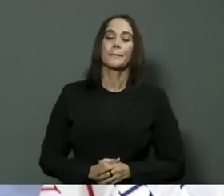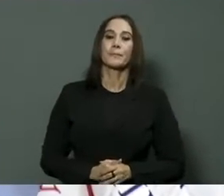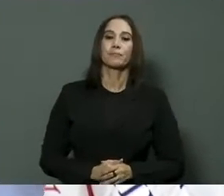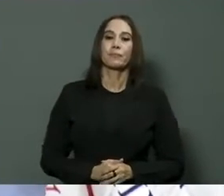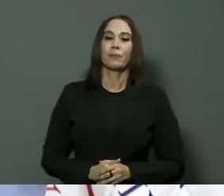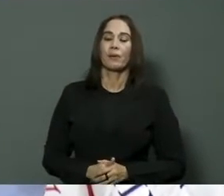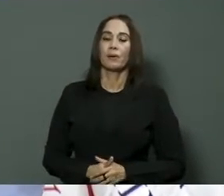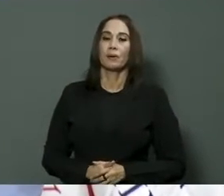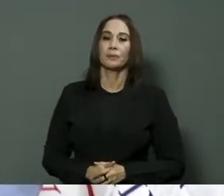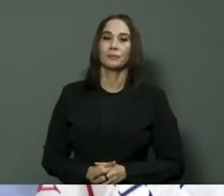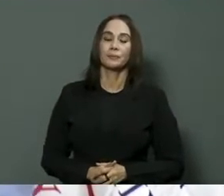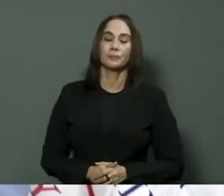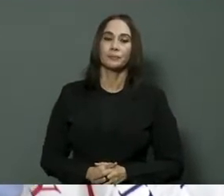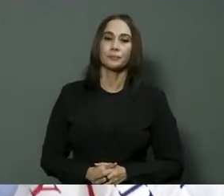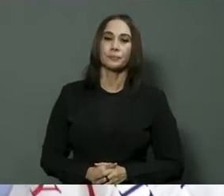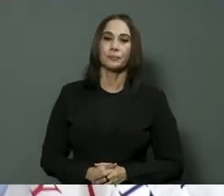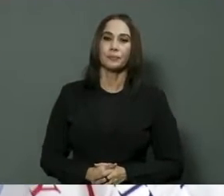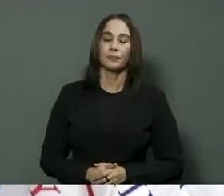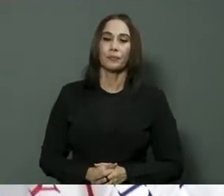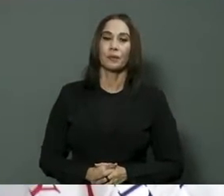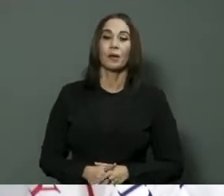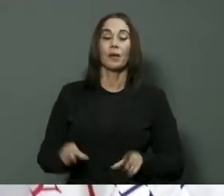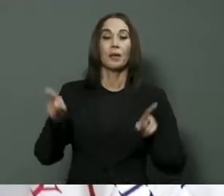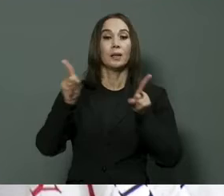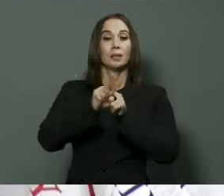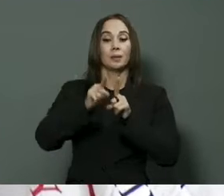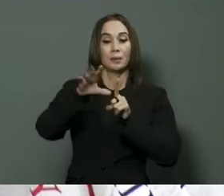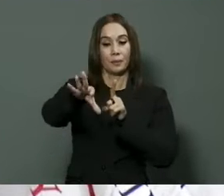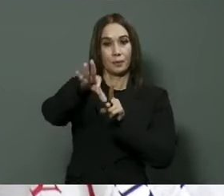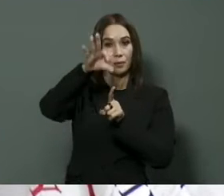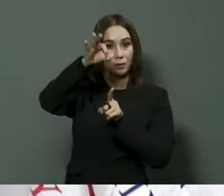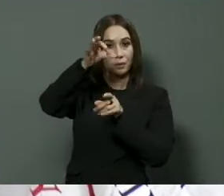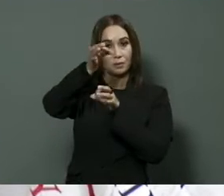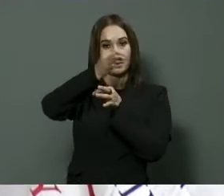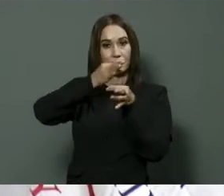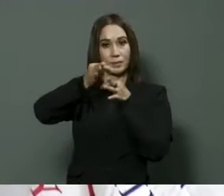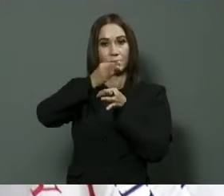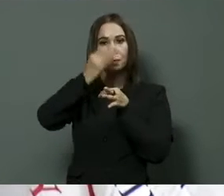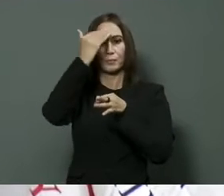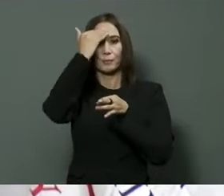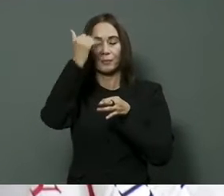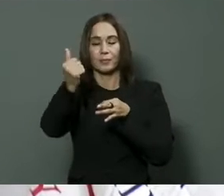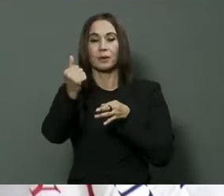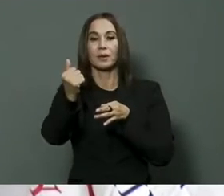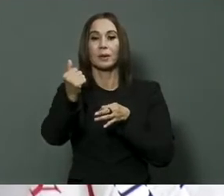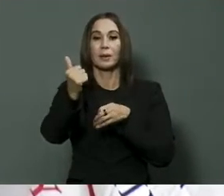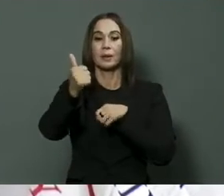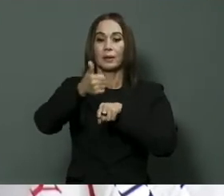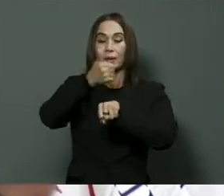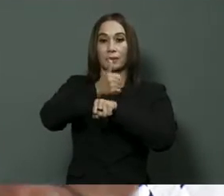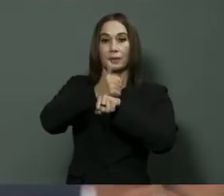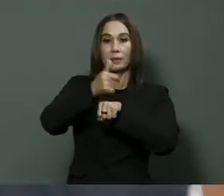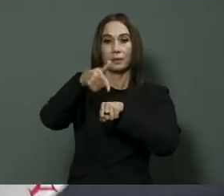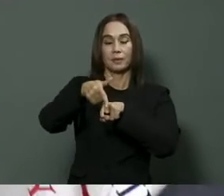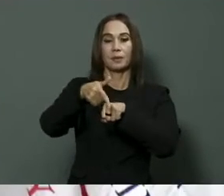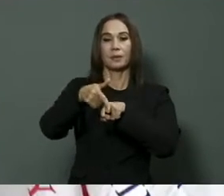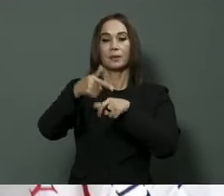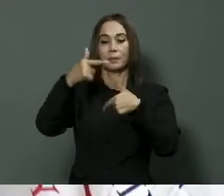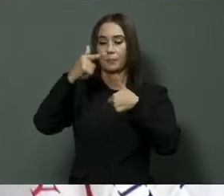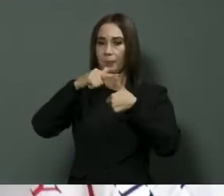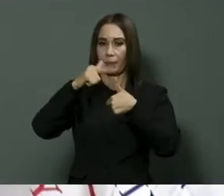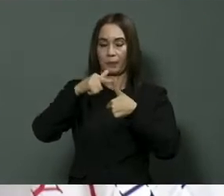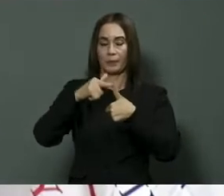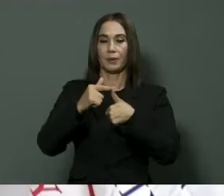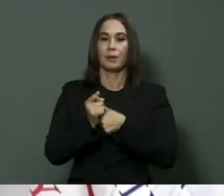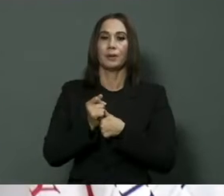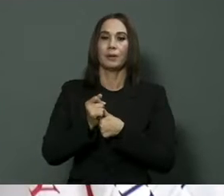Dentro de las razones por las cuales hemos seleccionado a San Francisco de Macorís para esta intervención se encuentran las